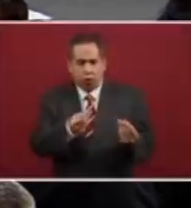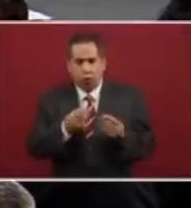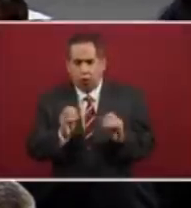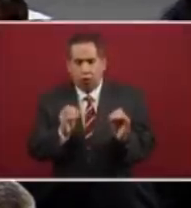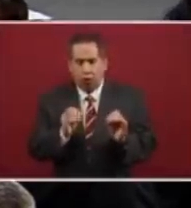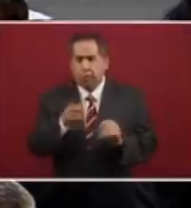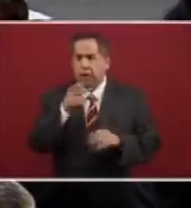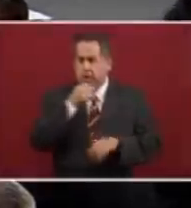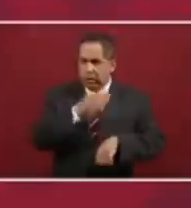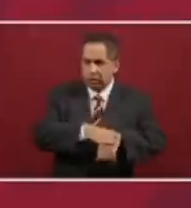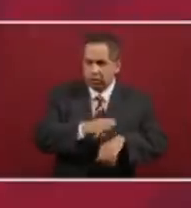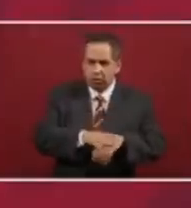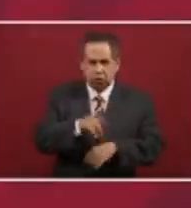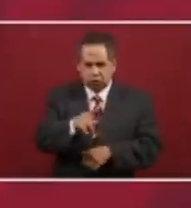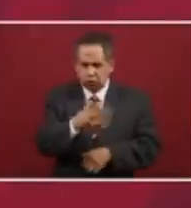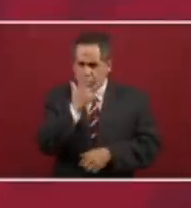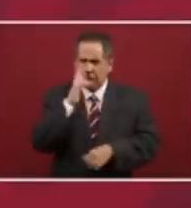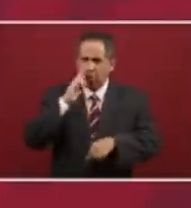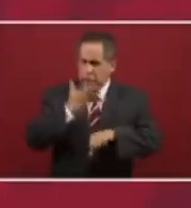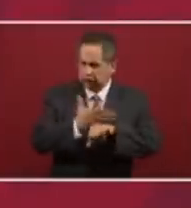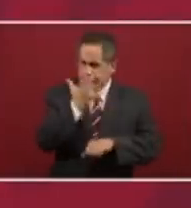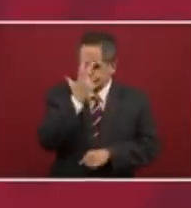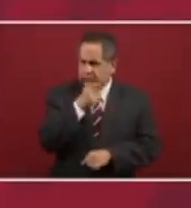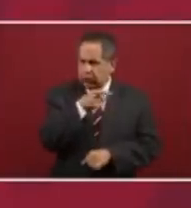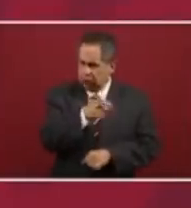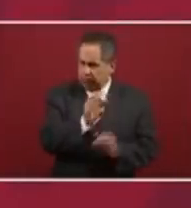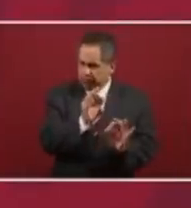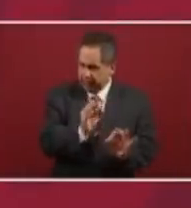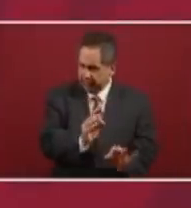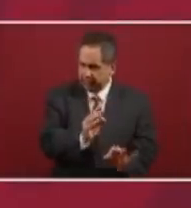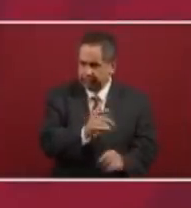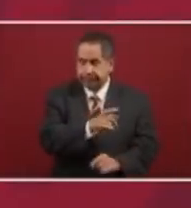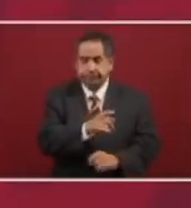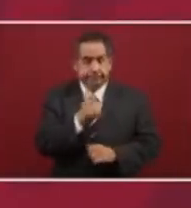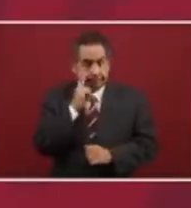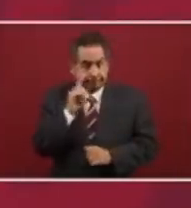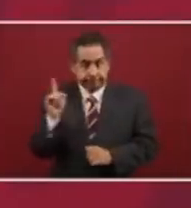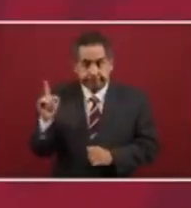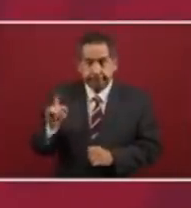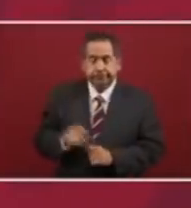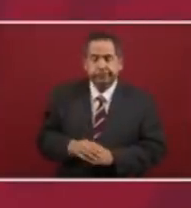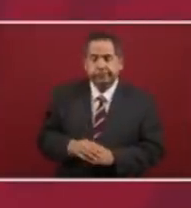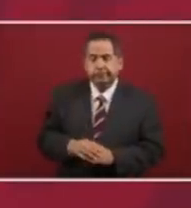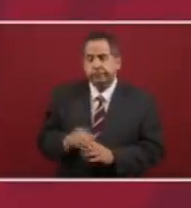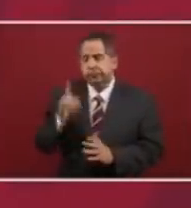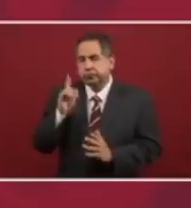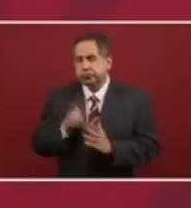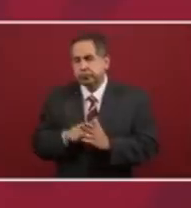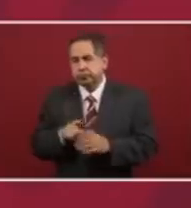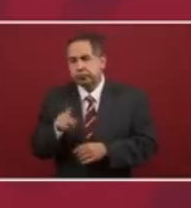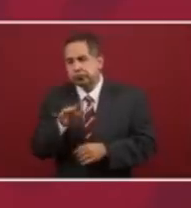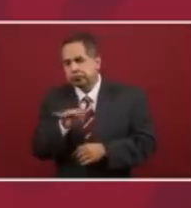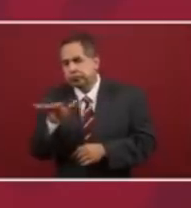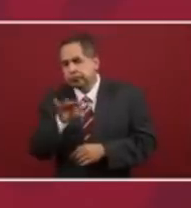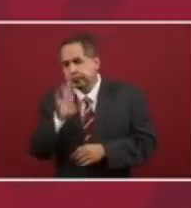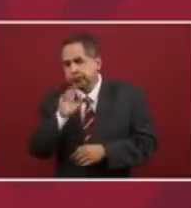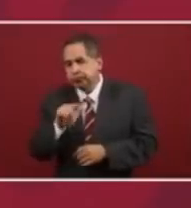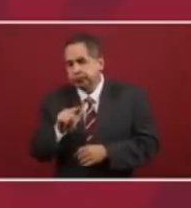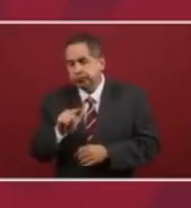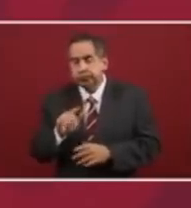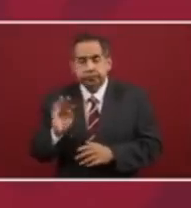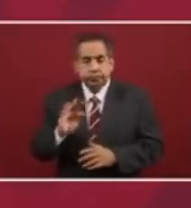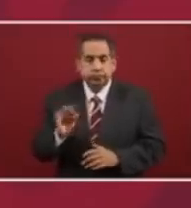usted es un agente serie es que yo creo que se leyó mal